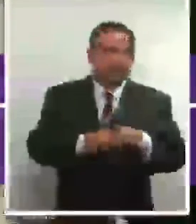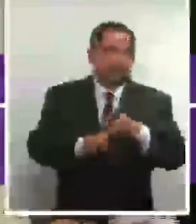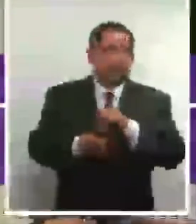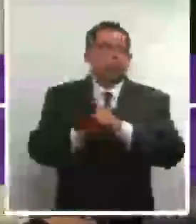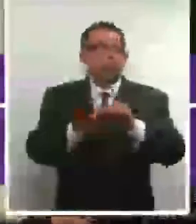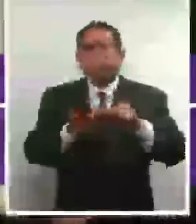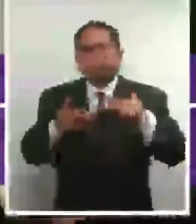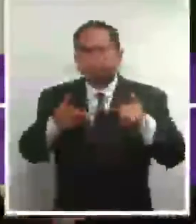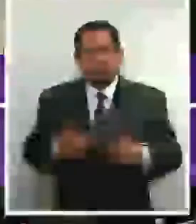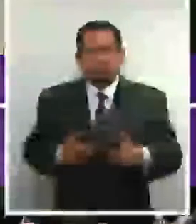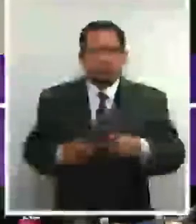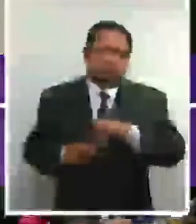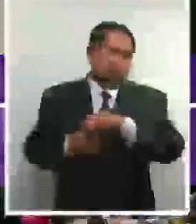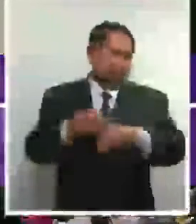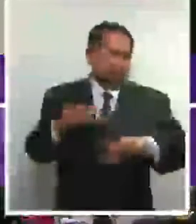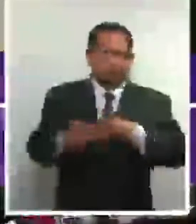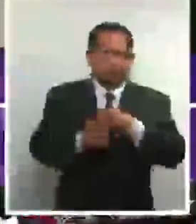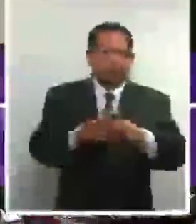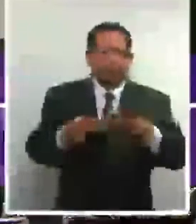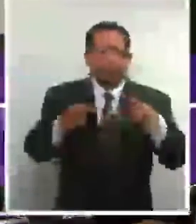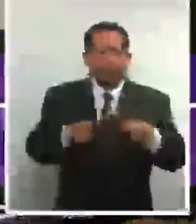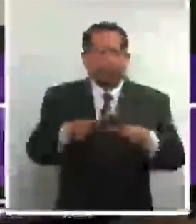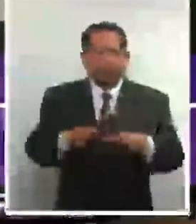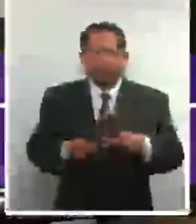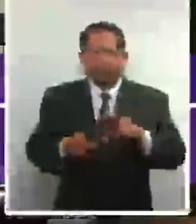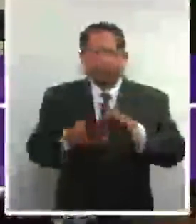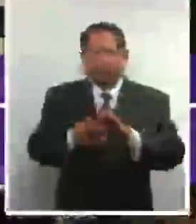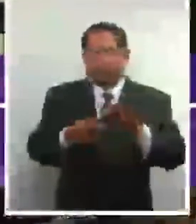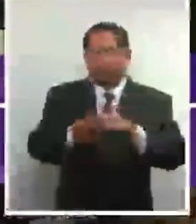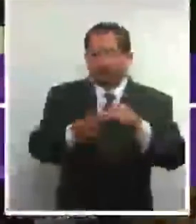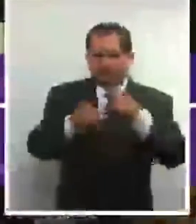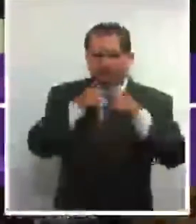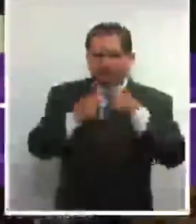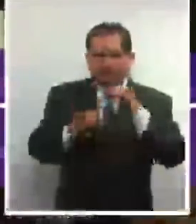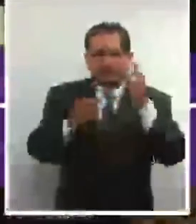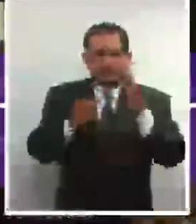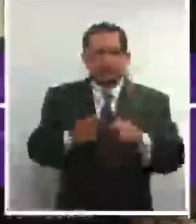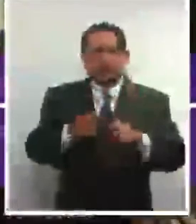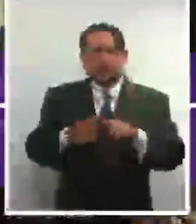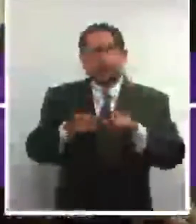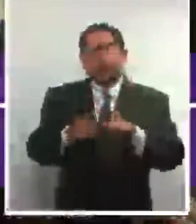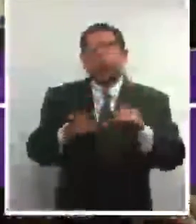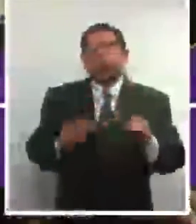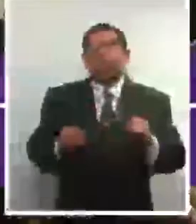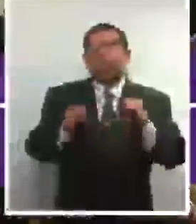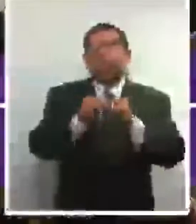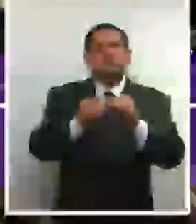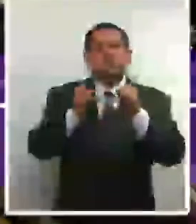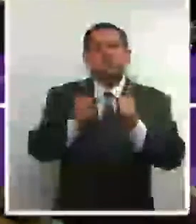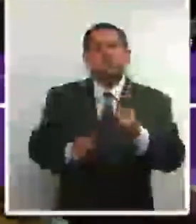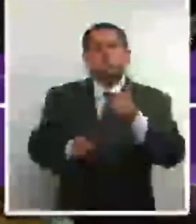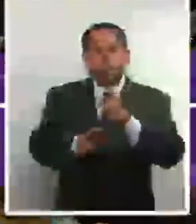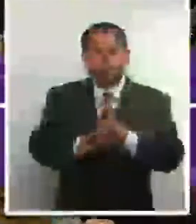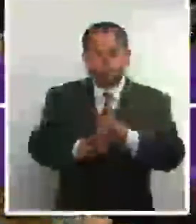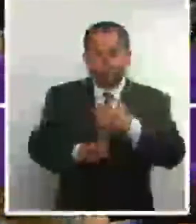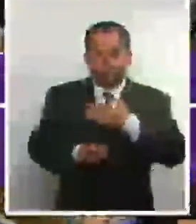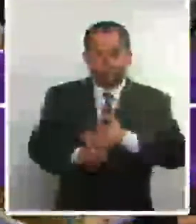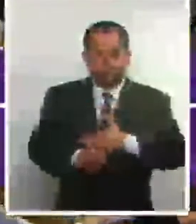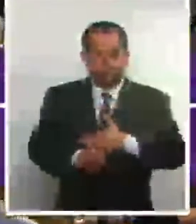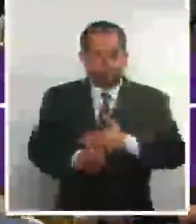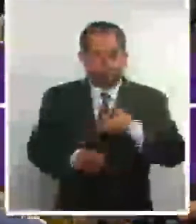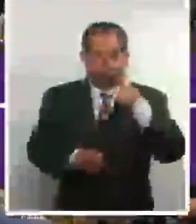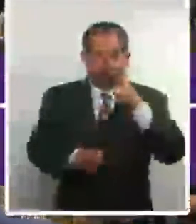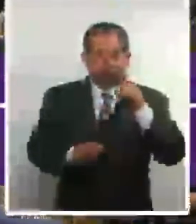derechos humanos de todas las personas, el funcionamiento adecuado de instituciones de seguridad y justicia,